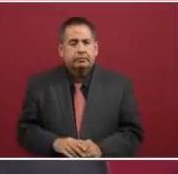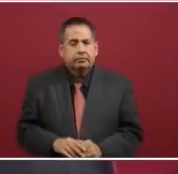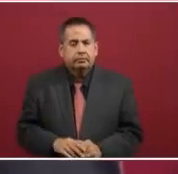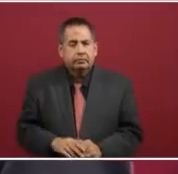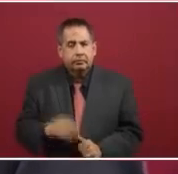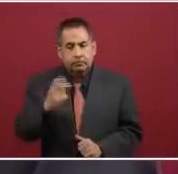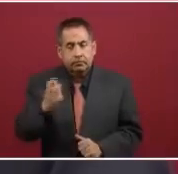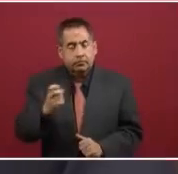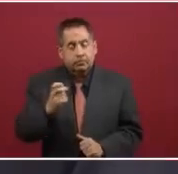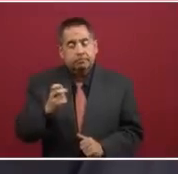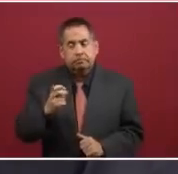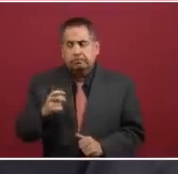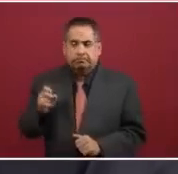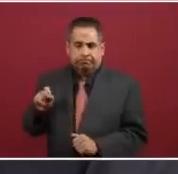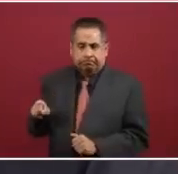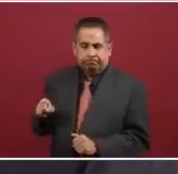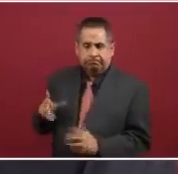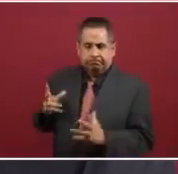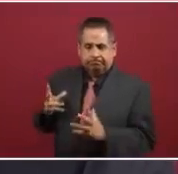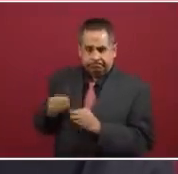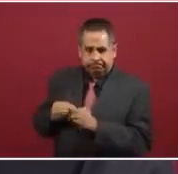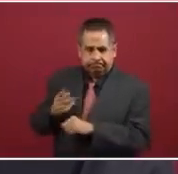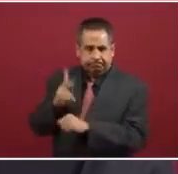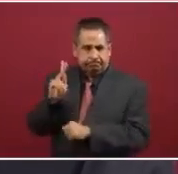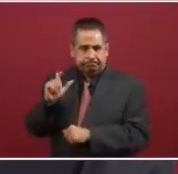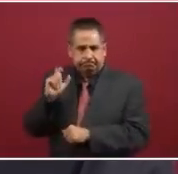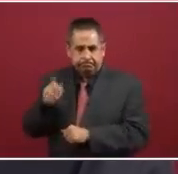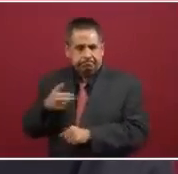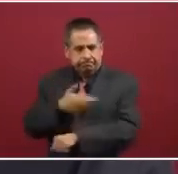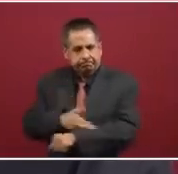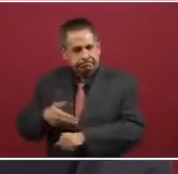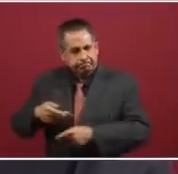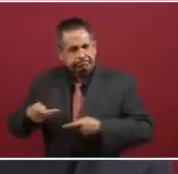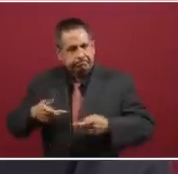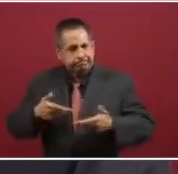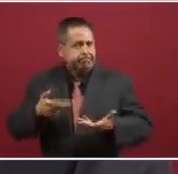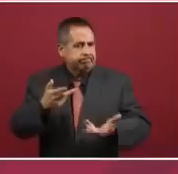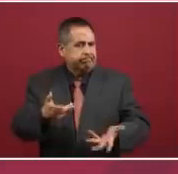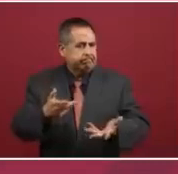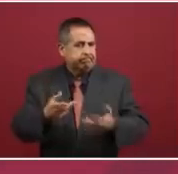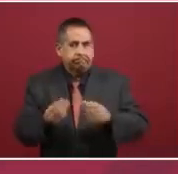Y esto es parte de ese plan.